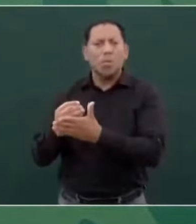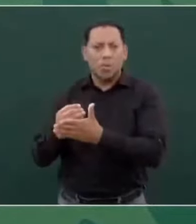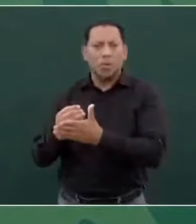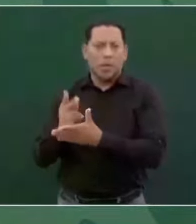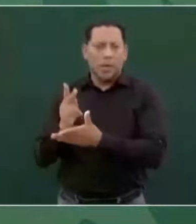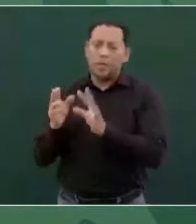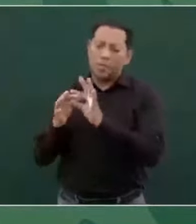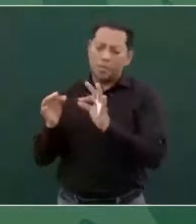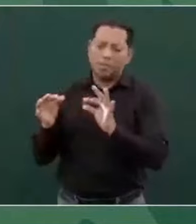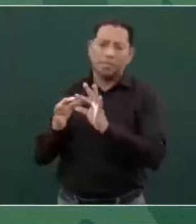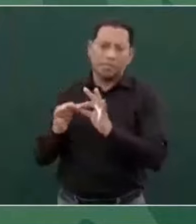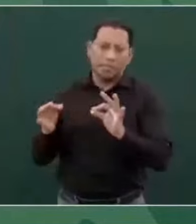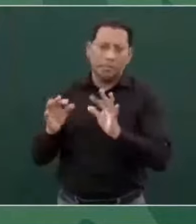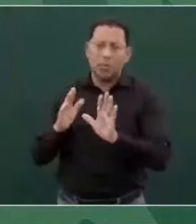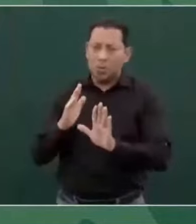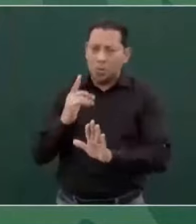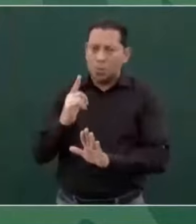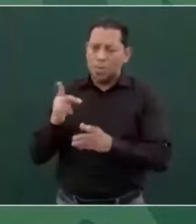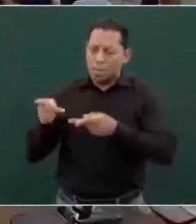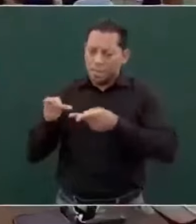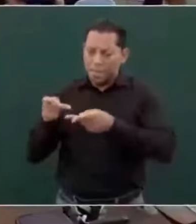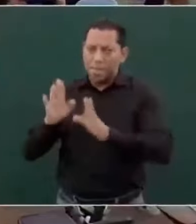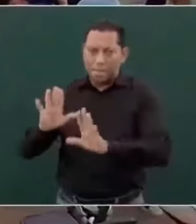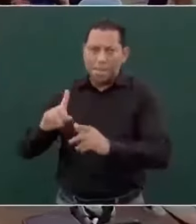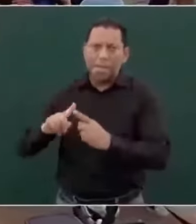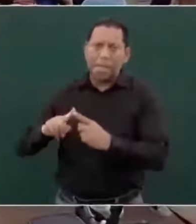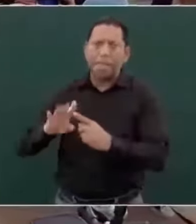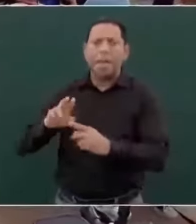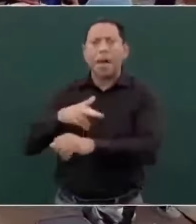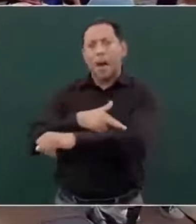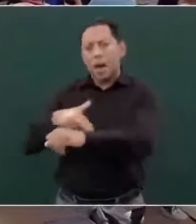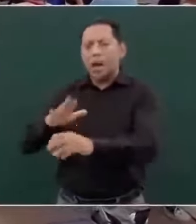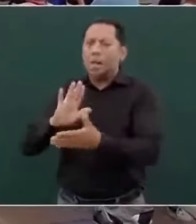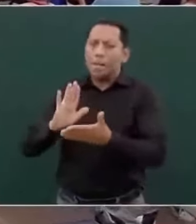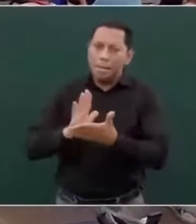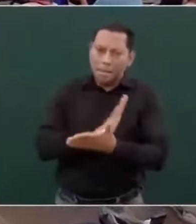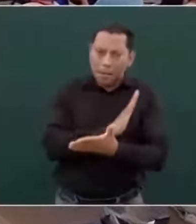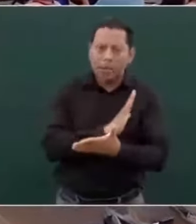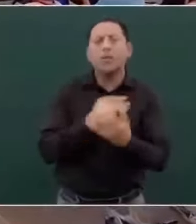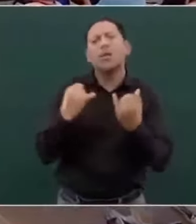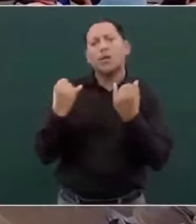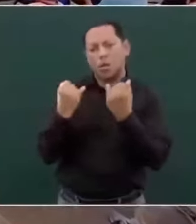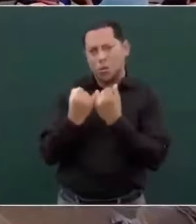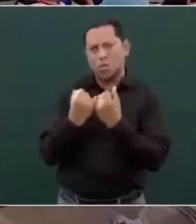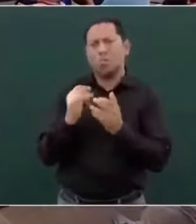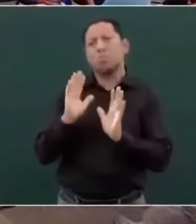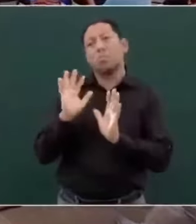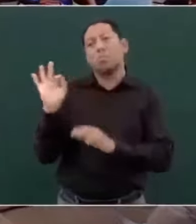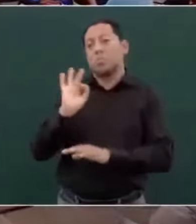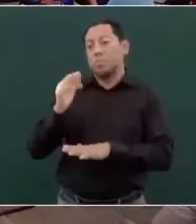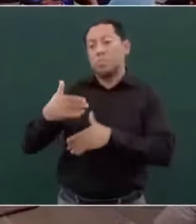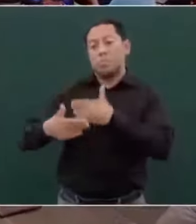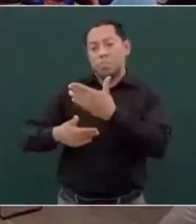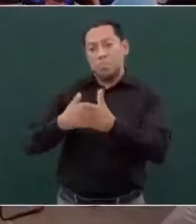plan y por otro lado no descartar la posibilidad